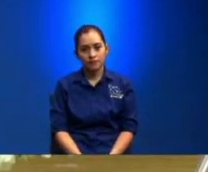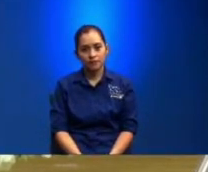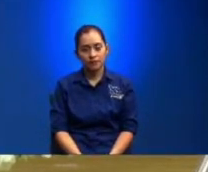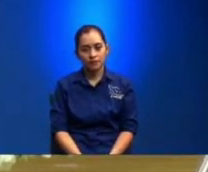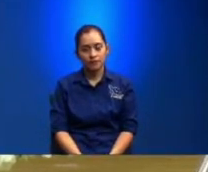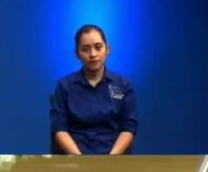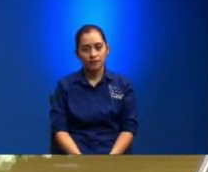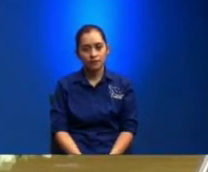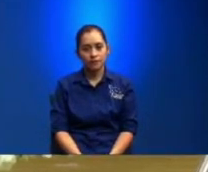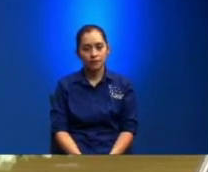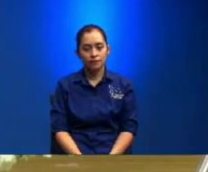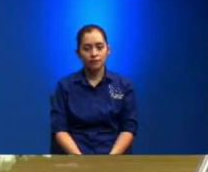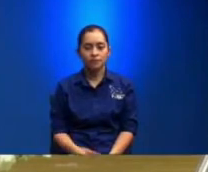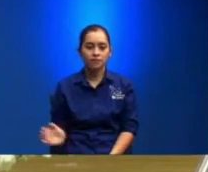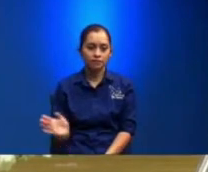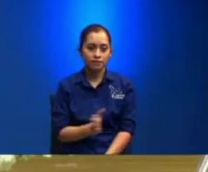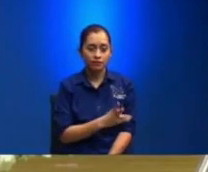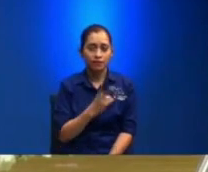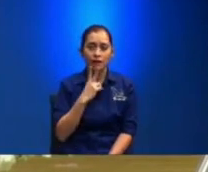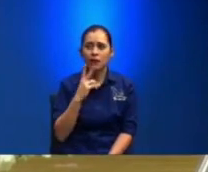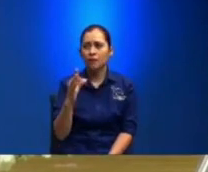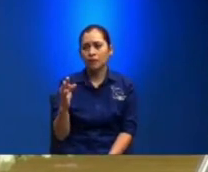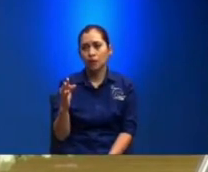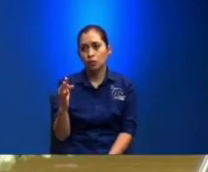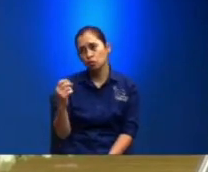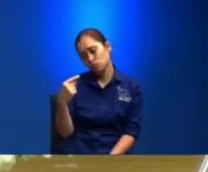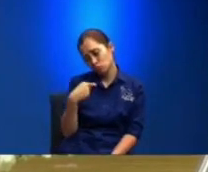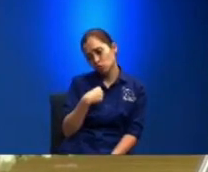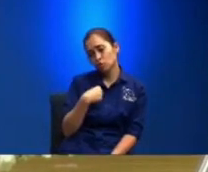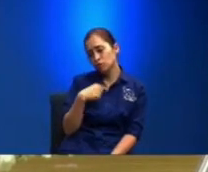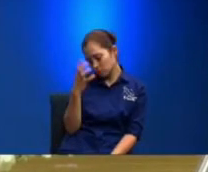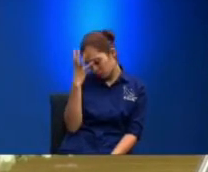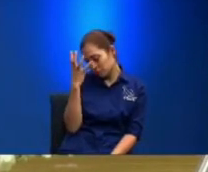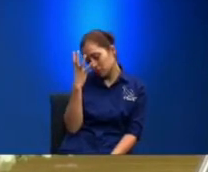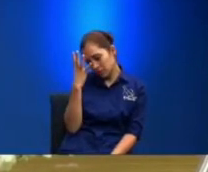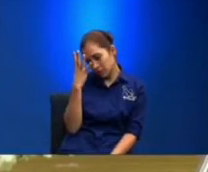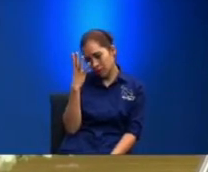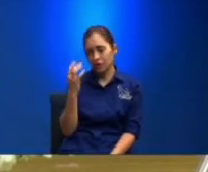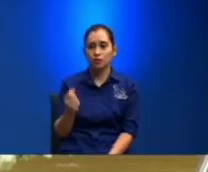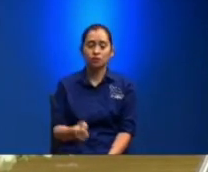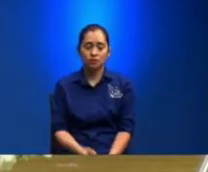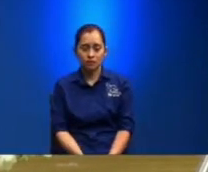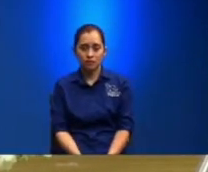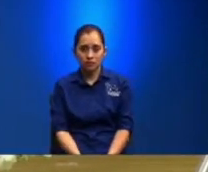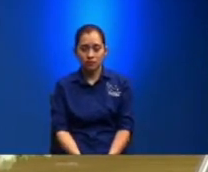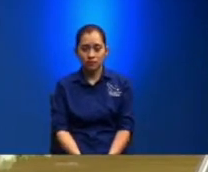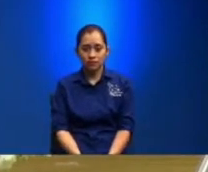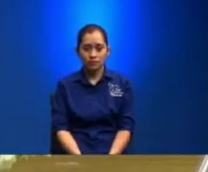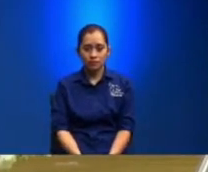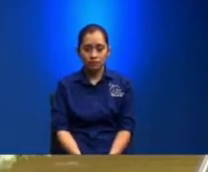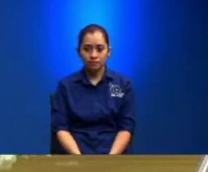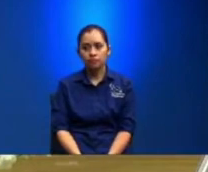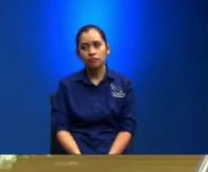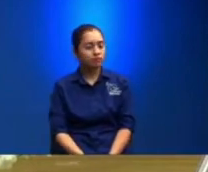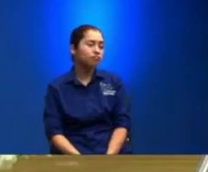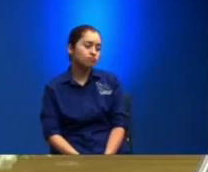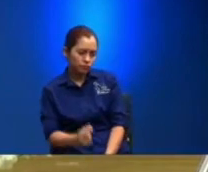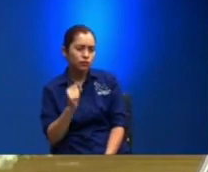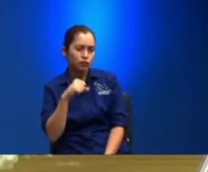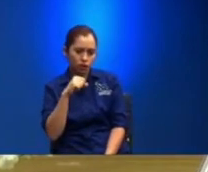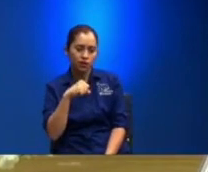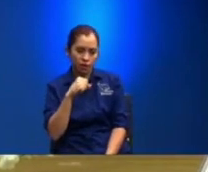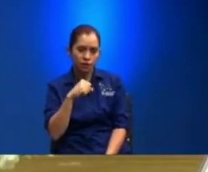en un manu serio pero fíjese que yo he pecado dios sino dijeras eso creo que tal vez si te merecería ser el fuego eterno